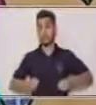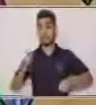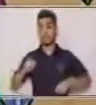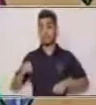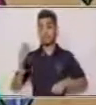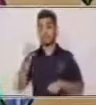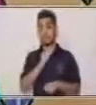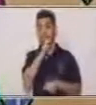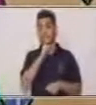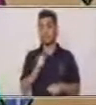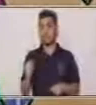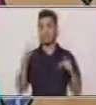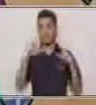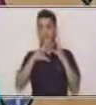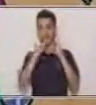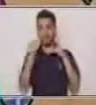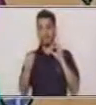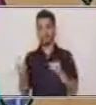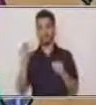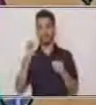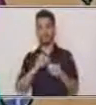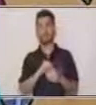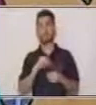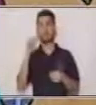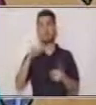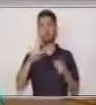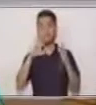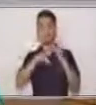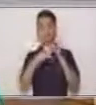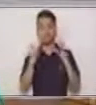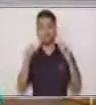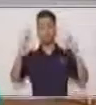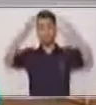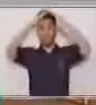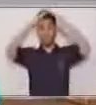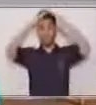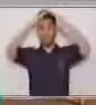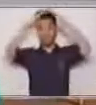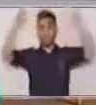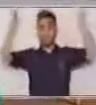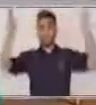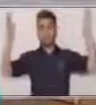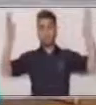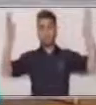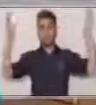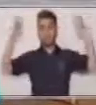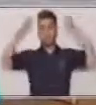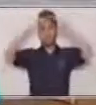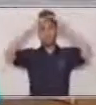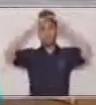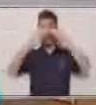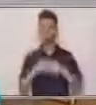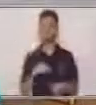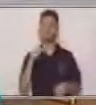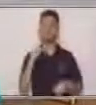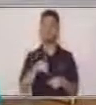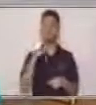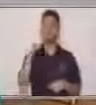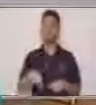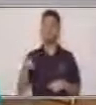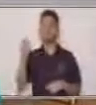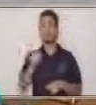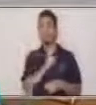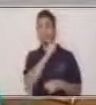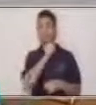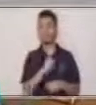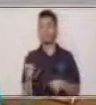Esta es la ronda de las figuras geométricas, triángulo, cuadrado, rectángulo, círculo.